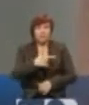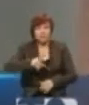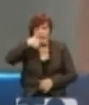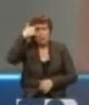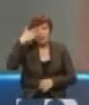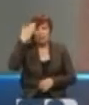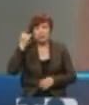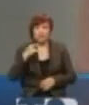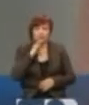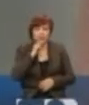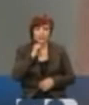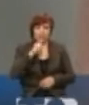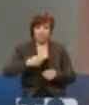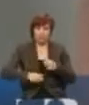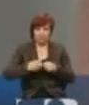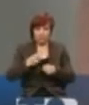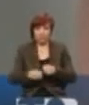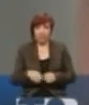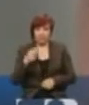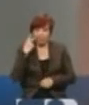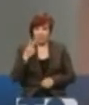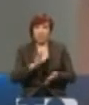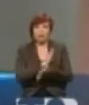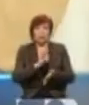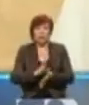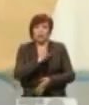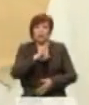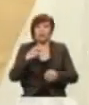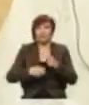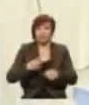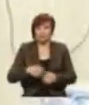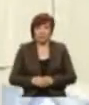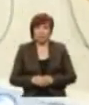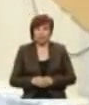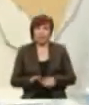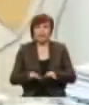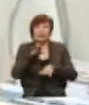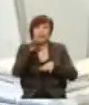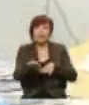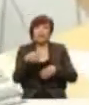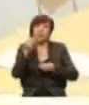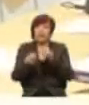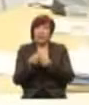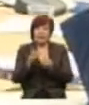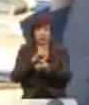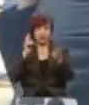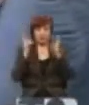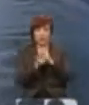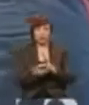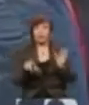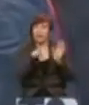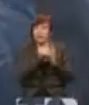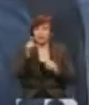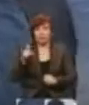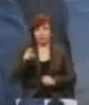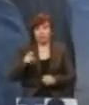estos hechos execrables que han pasado en los establecimientos educativos. El siguiente paso será una reforma legal que impida la prescripción de estos delitos